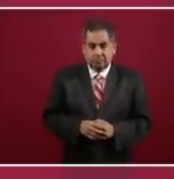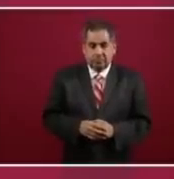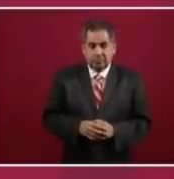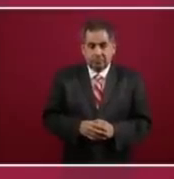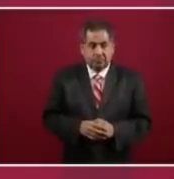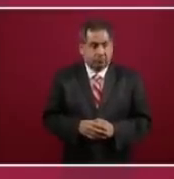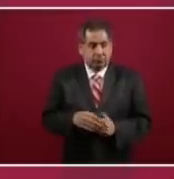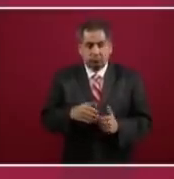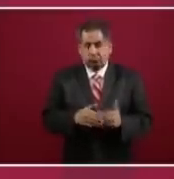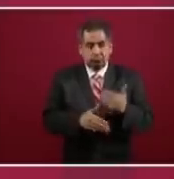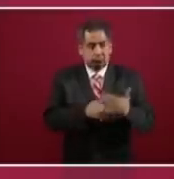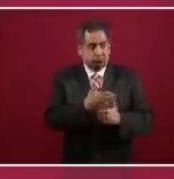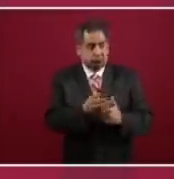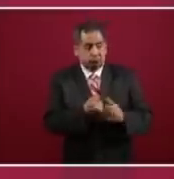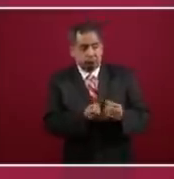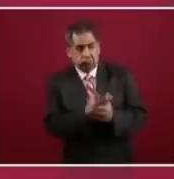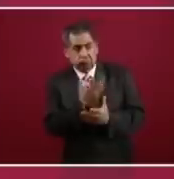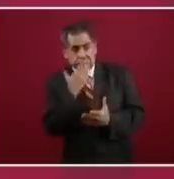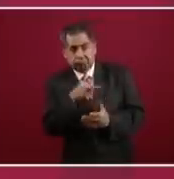salir adelante